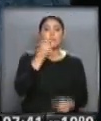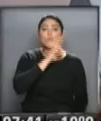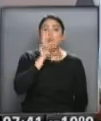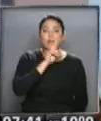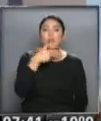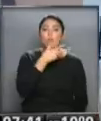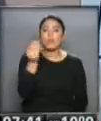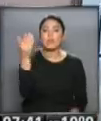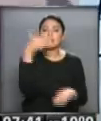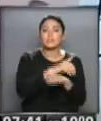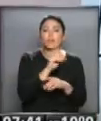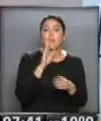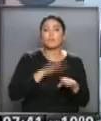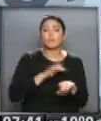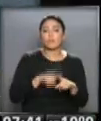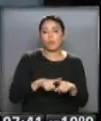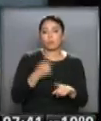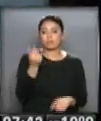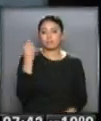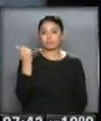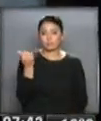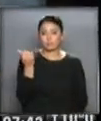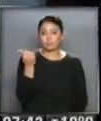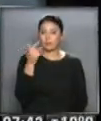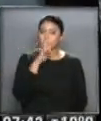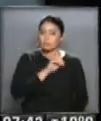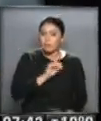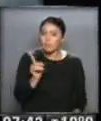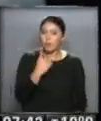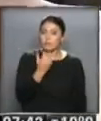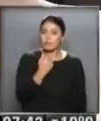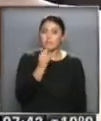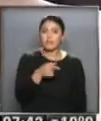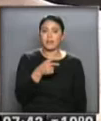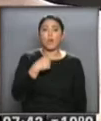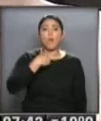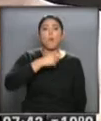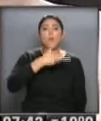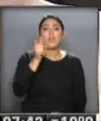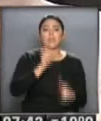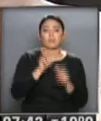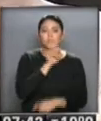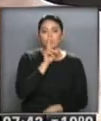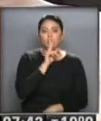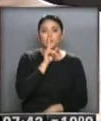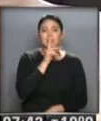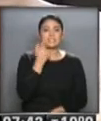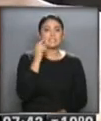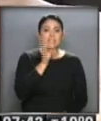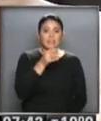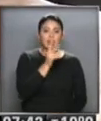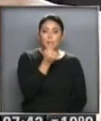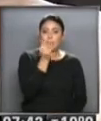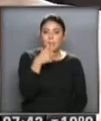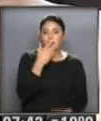se acercan por un tema económico. Y tampoco uno sabe cuántas dejan de hacerlo cuando se enteran del costo